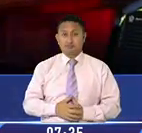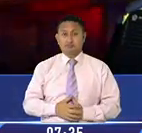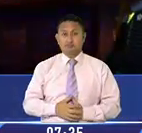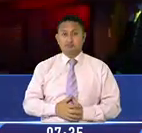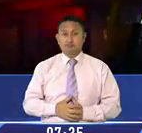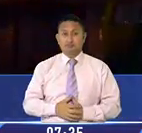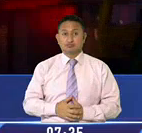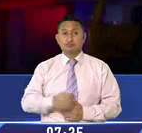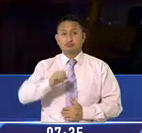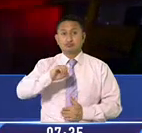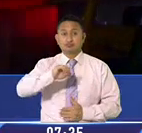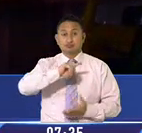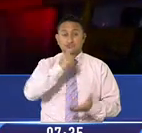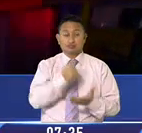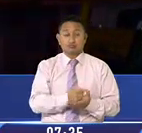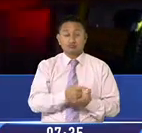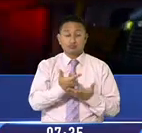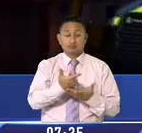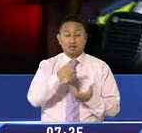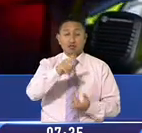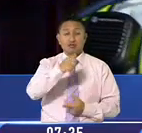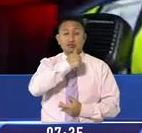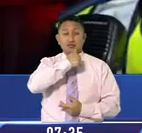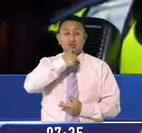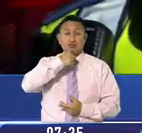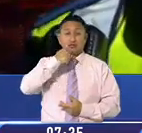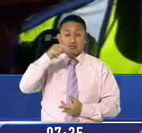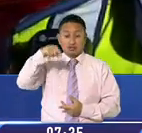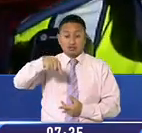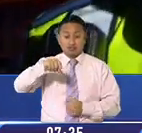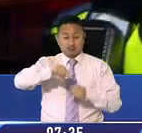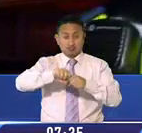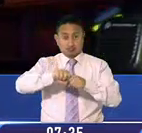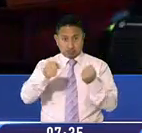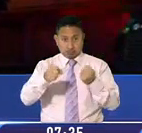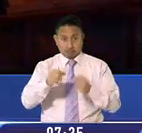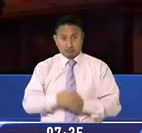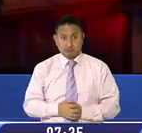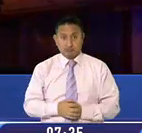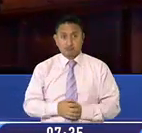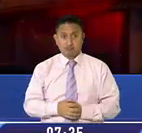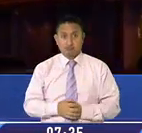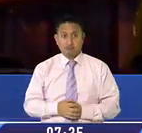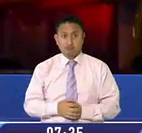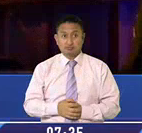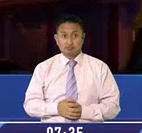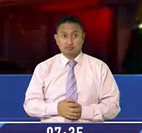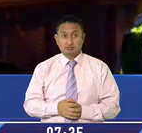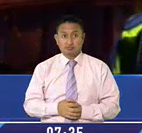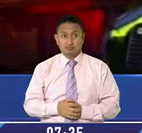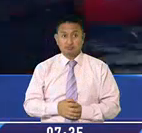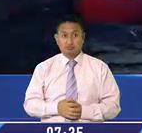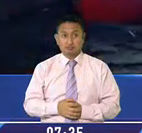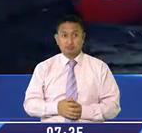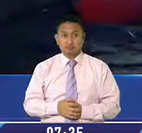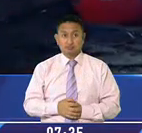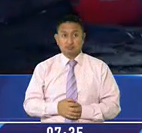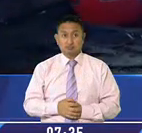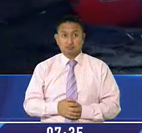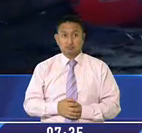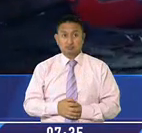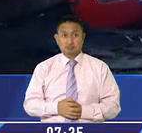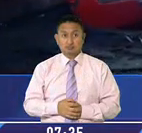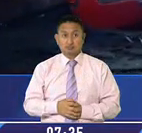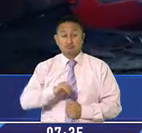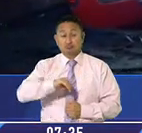Sí, tenemos botella de cerveza. Botella de cerveza rota y que se pueden apreciar a simple vista y líquido